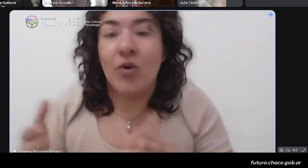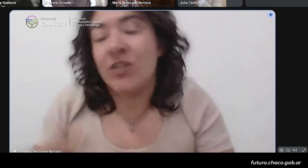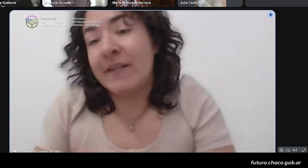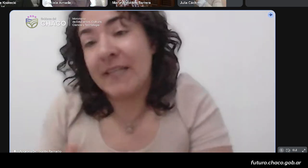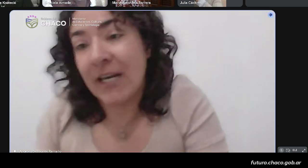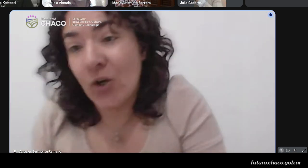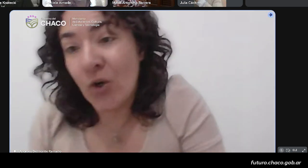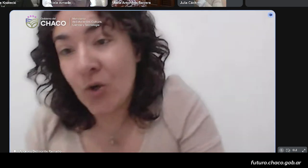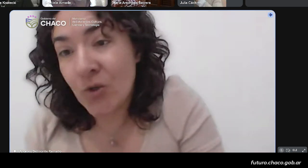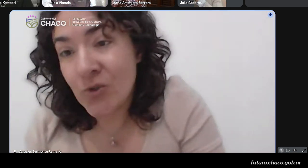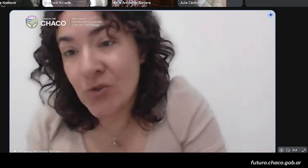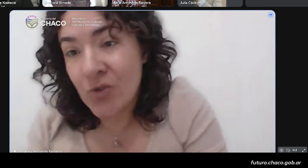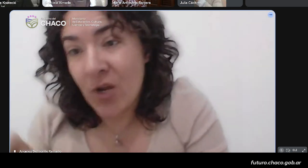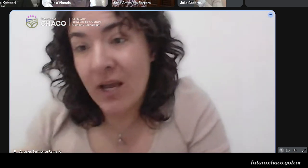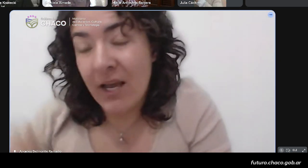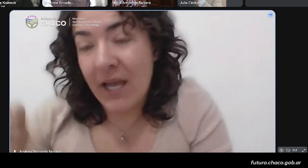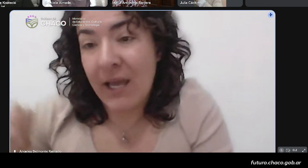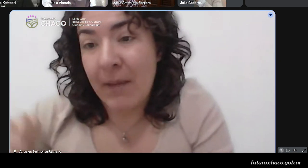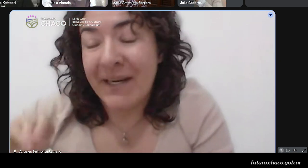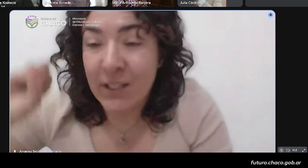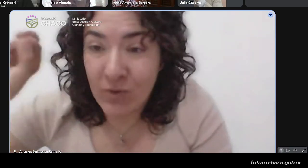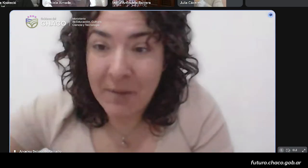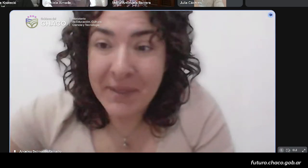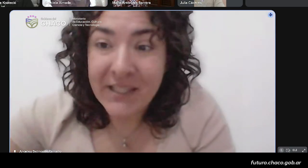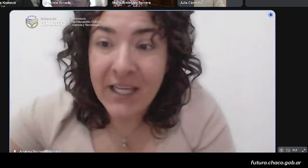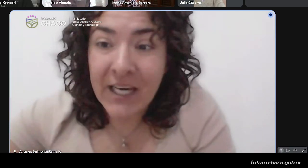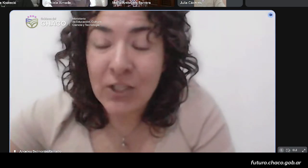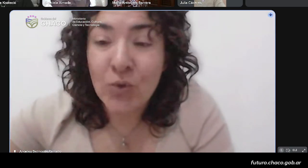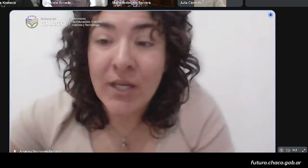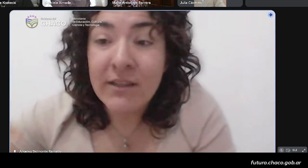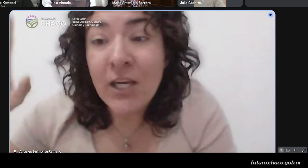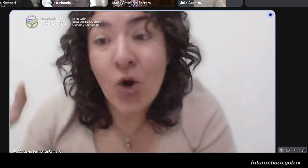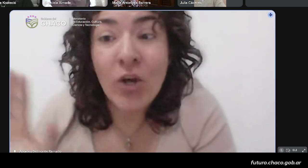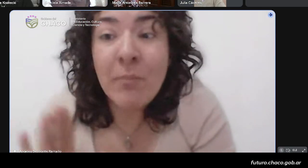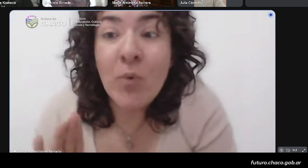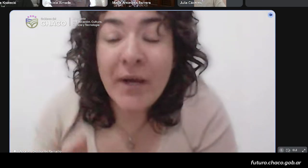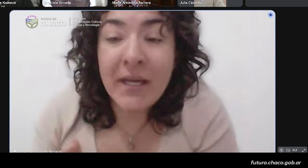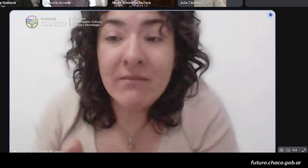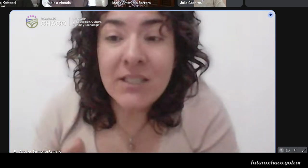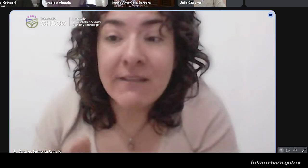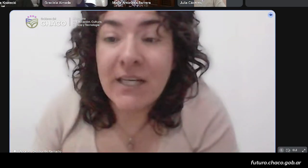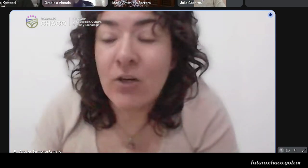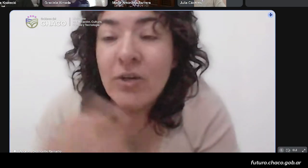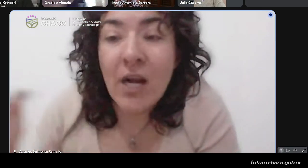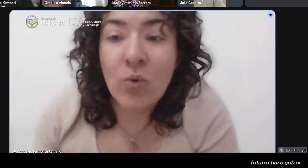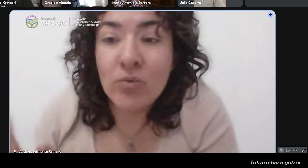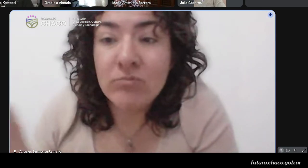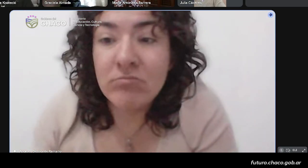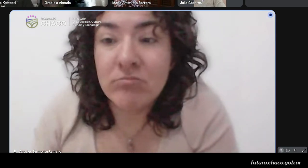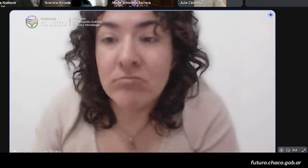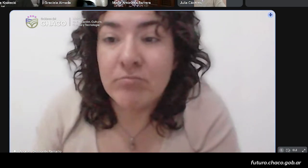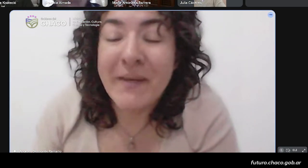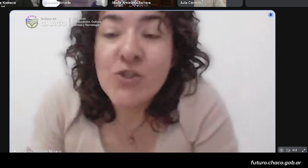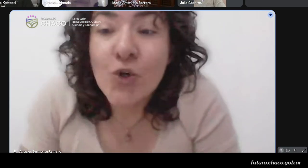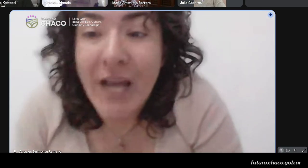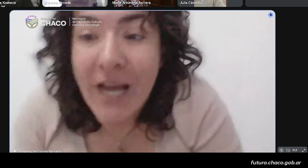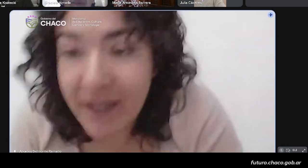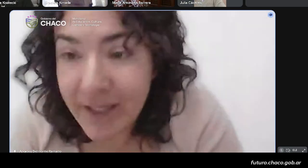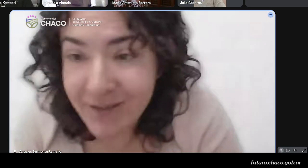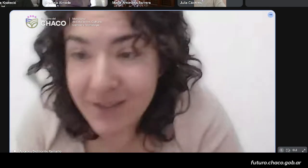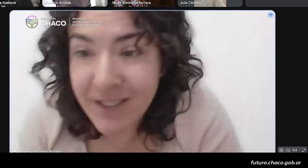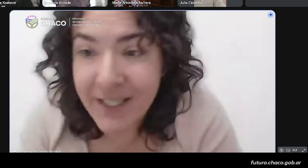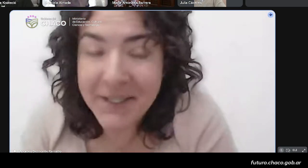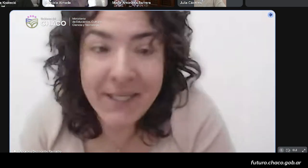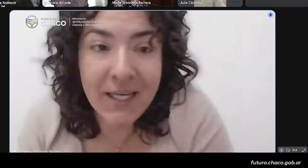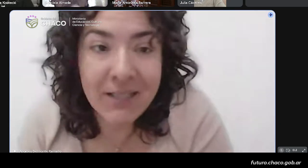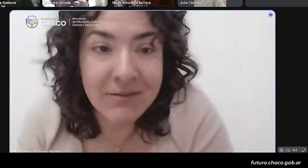ahí o trabajarlos particularmente de cada estudiante o que puedan trabajar con algún